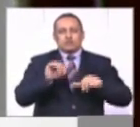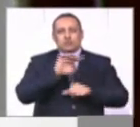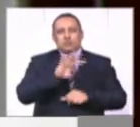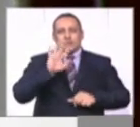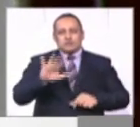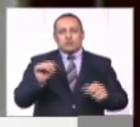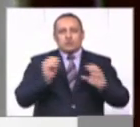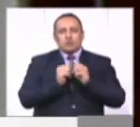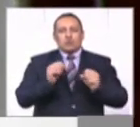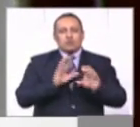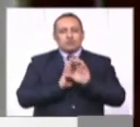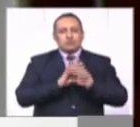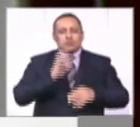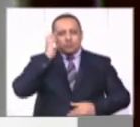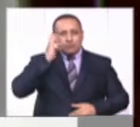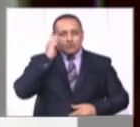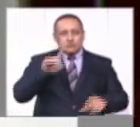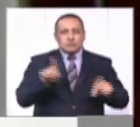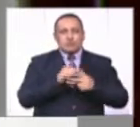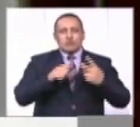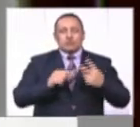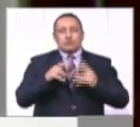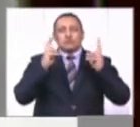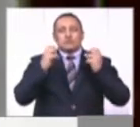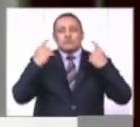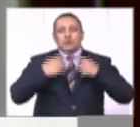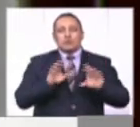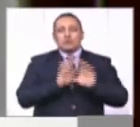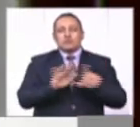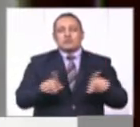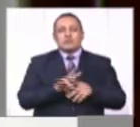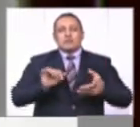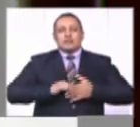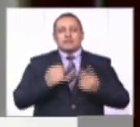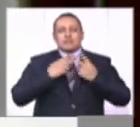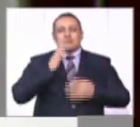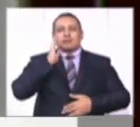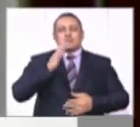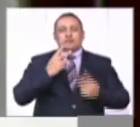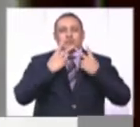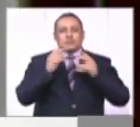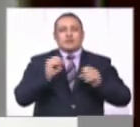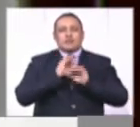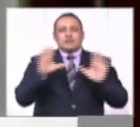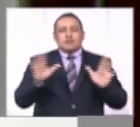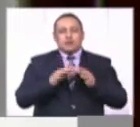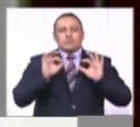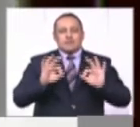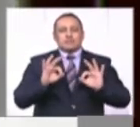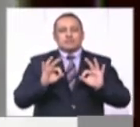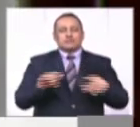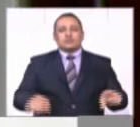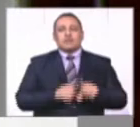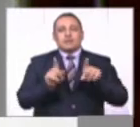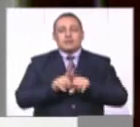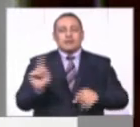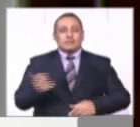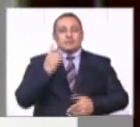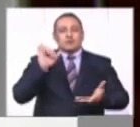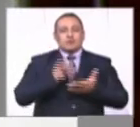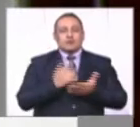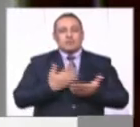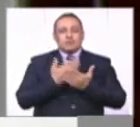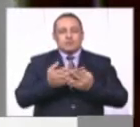45 de la Constitución ambos dispositivos constitucionales cuentan con mandatos claros y precisos el primero